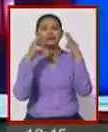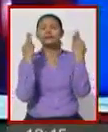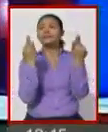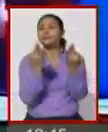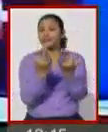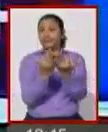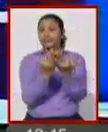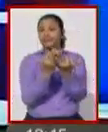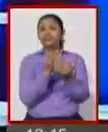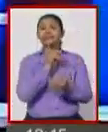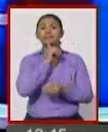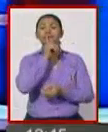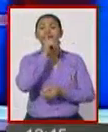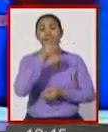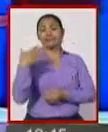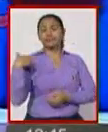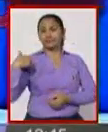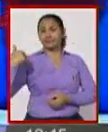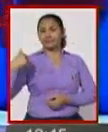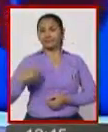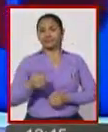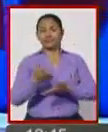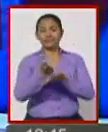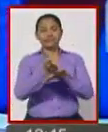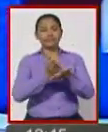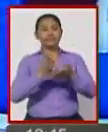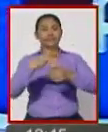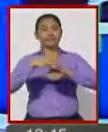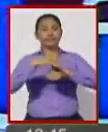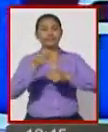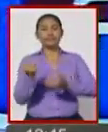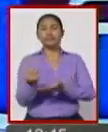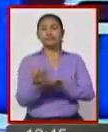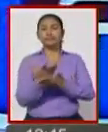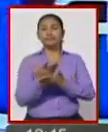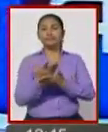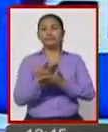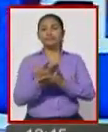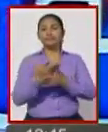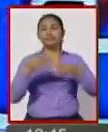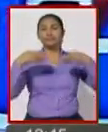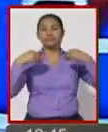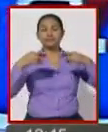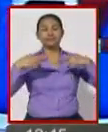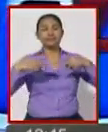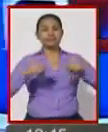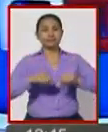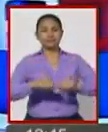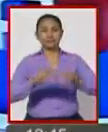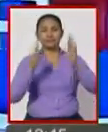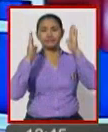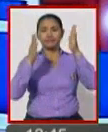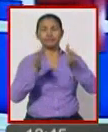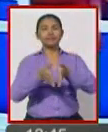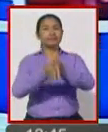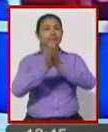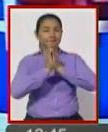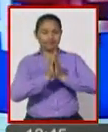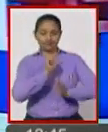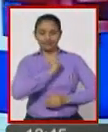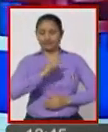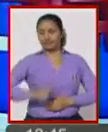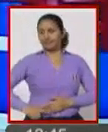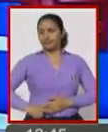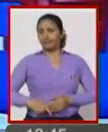Familia que asegura ser propietaria de una parte de los terrenos del nuevo mercado, La Ramada, continúan en vigilia exigiendo que la alcaldía